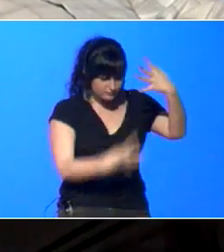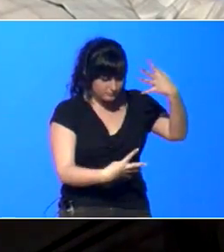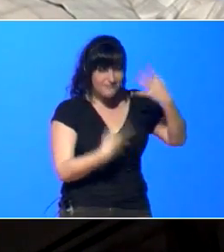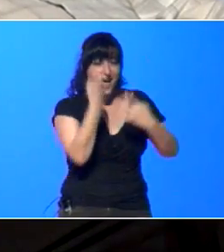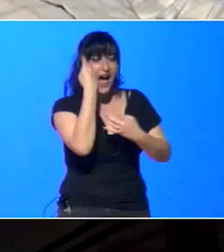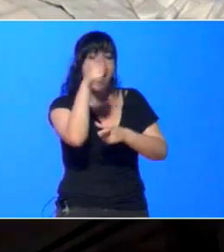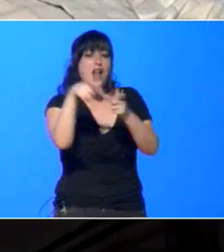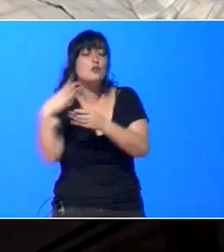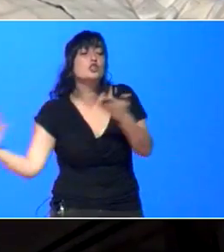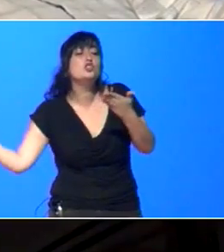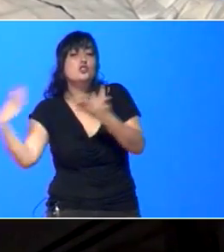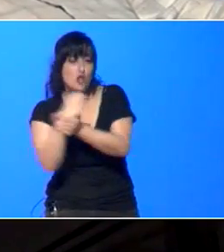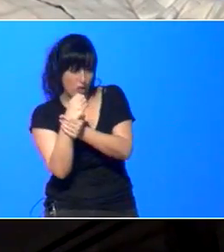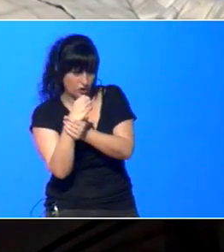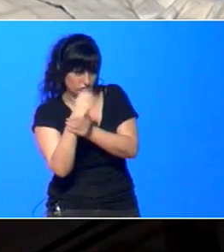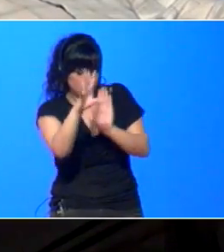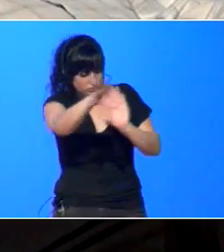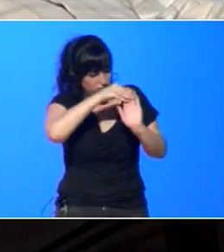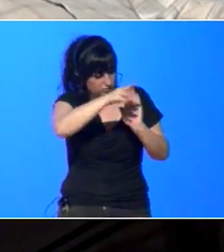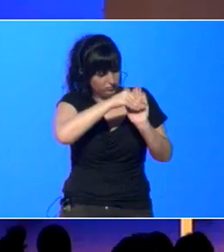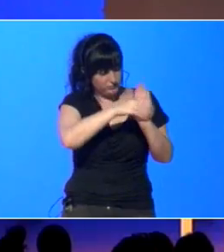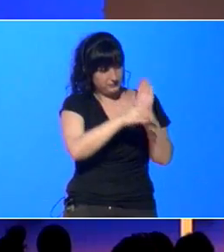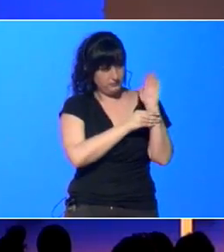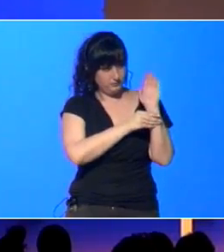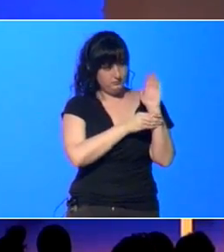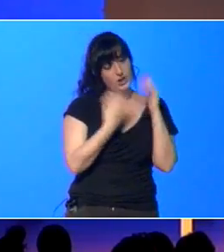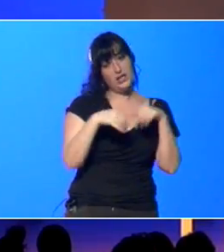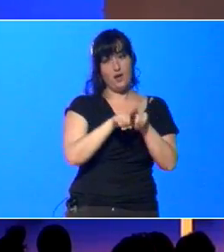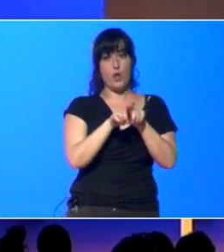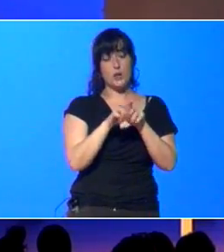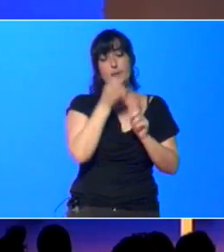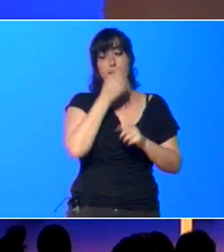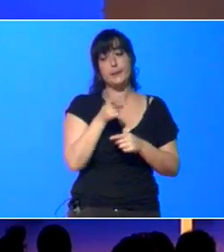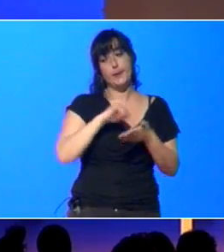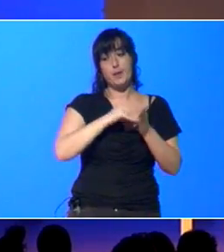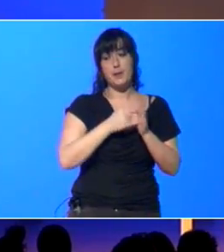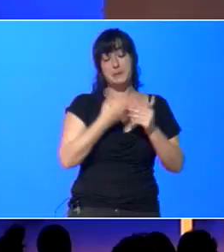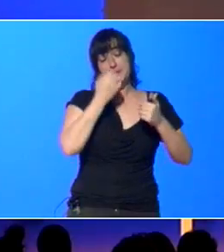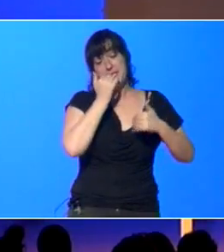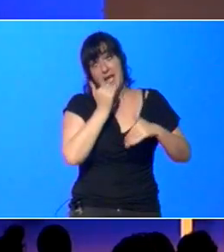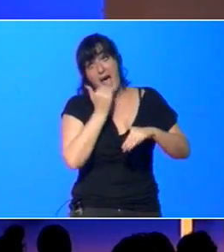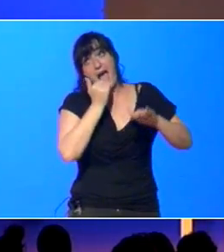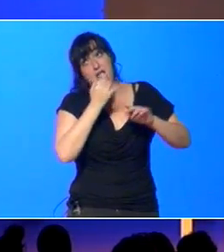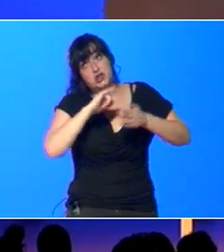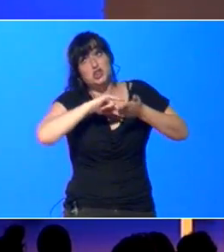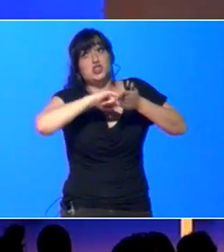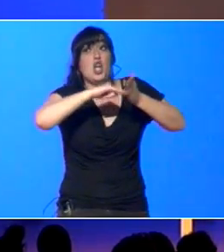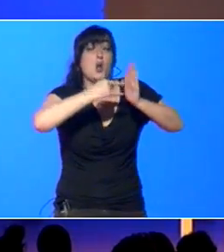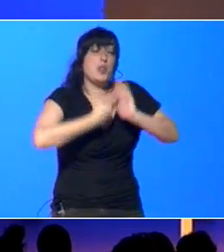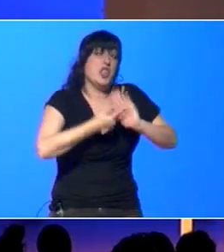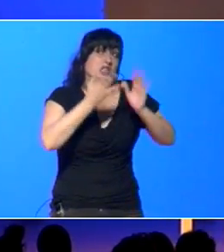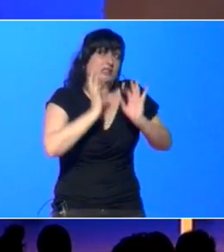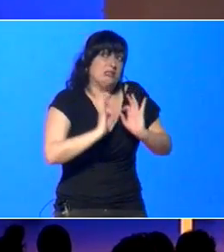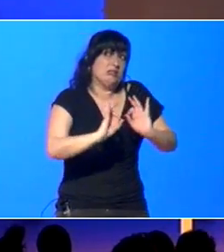alumnado, sin excepción. Desde el principio, no hacer parches, que es lo que estamos haciendo. Es un proceso. O sea, cuando tú tienes algo